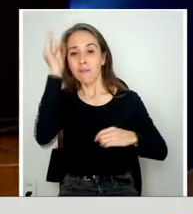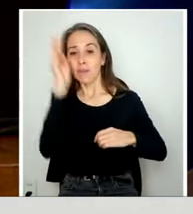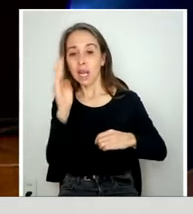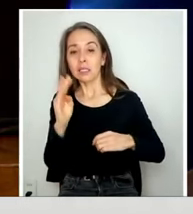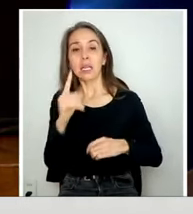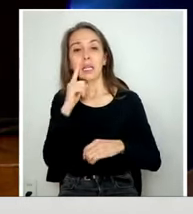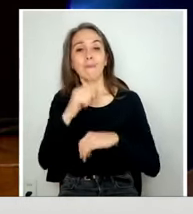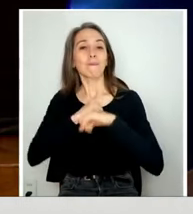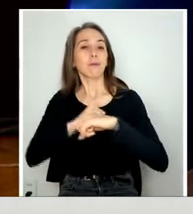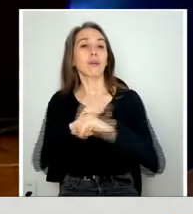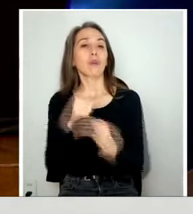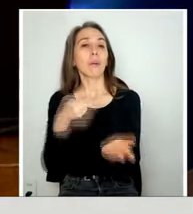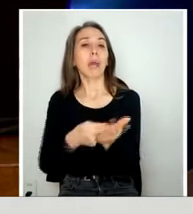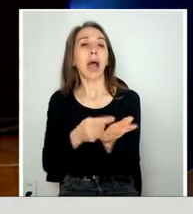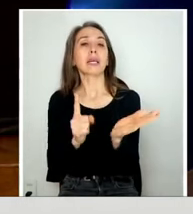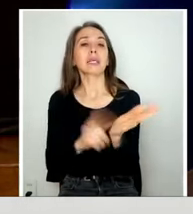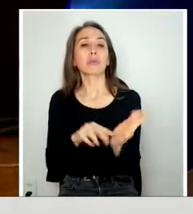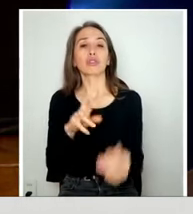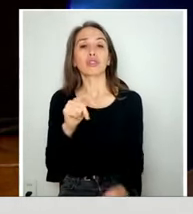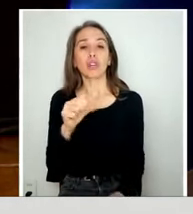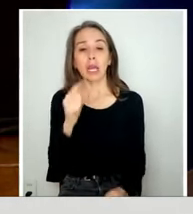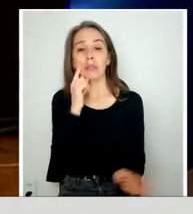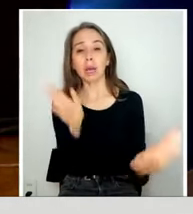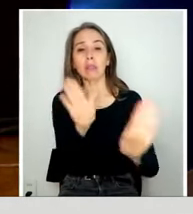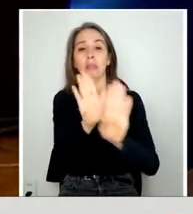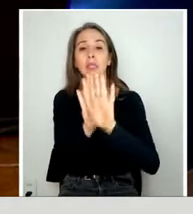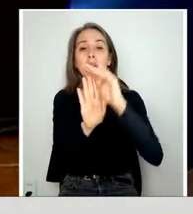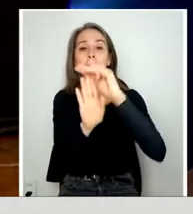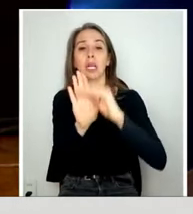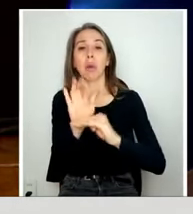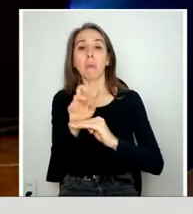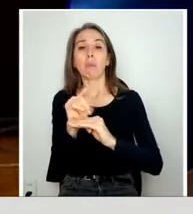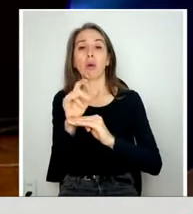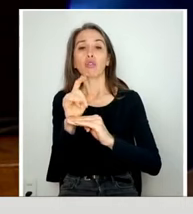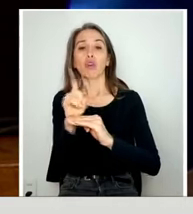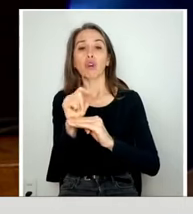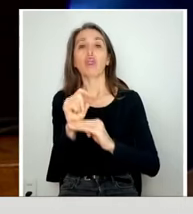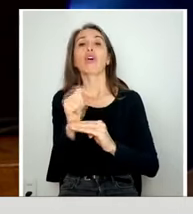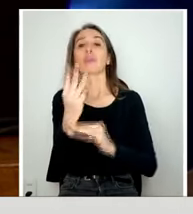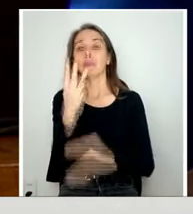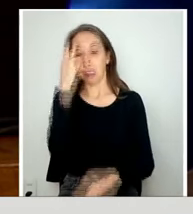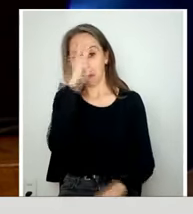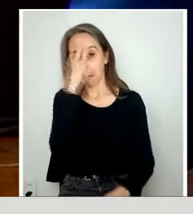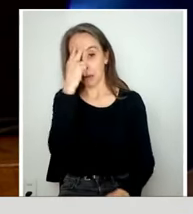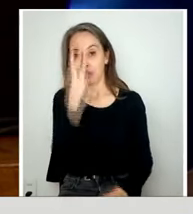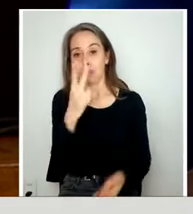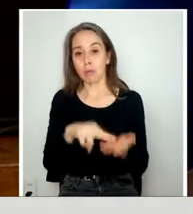impuesto sobre la renta y su protocolo suscrito en Santiago el 3 de marzo de 2022